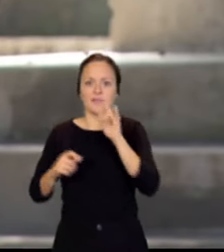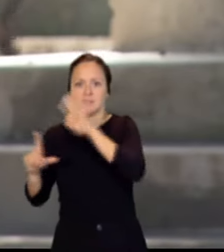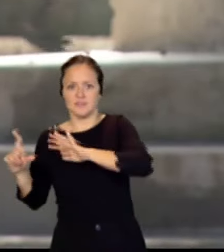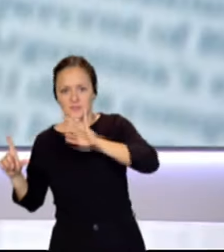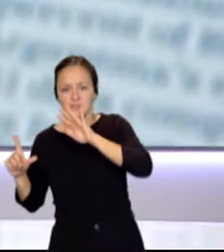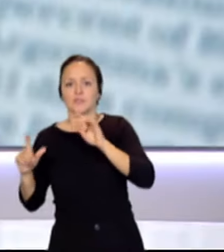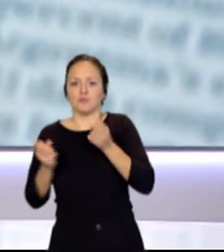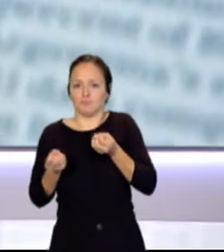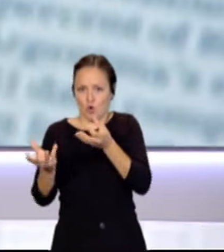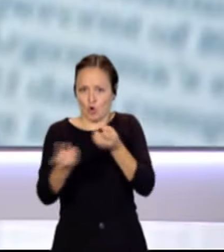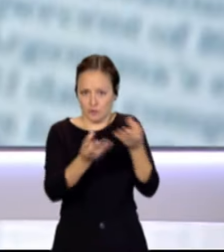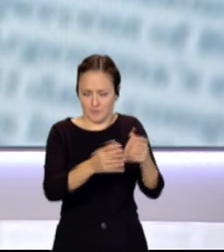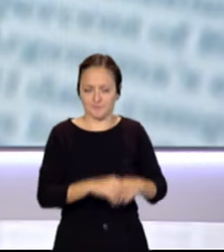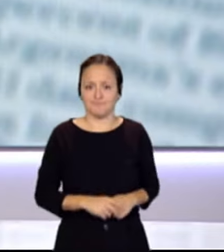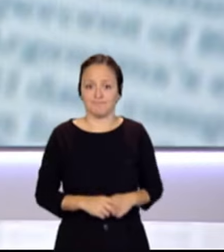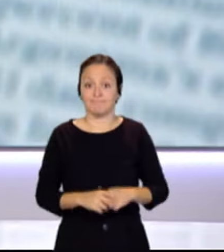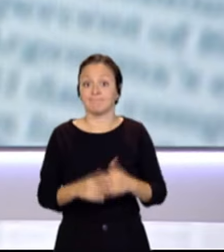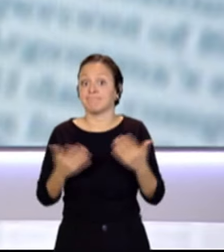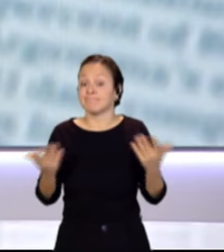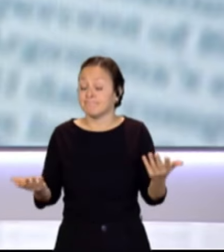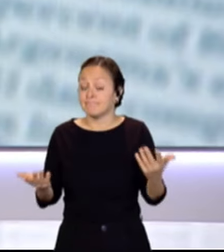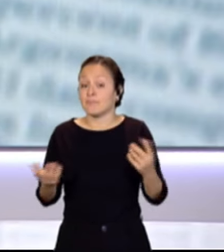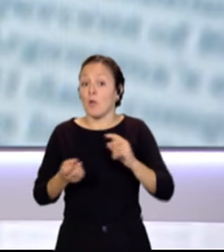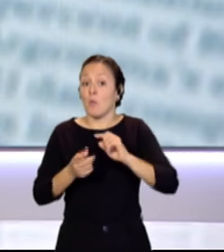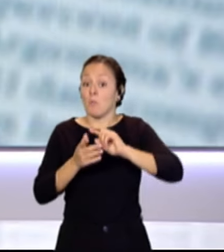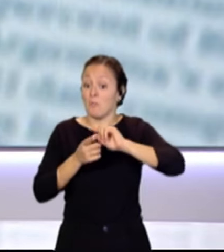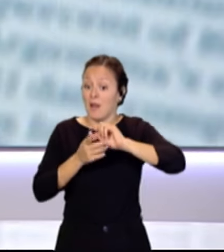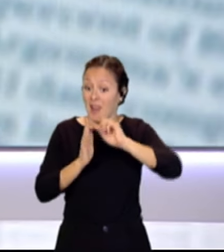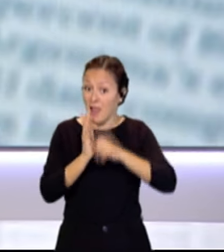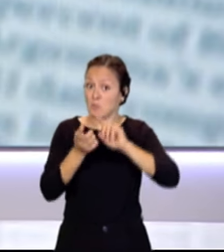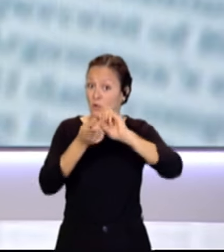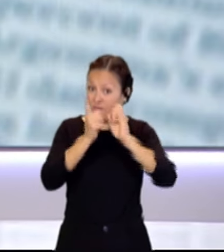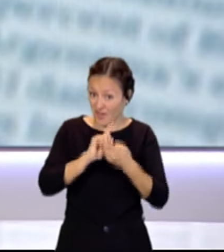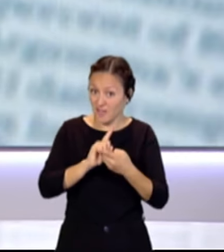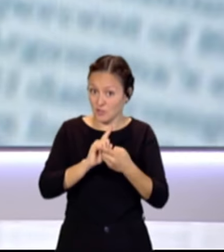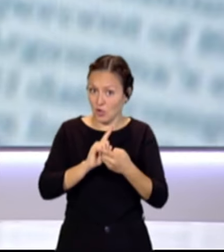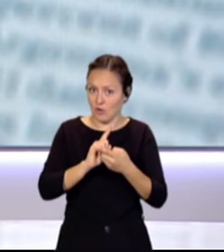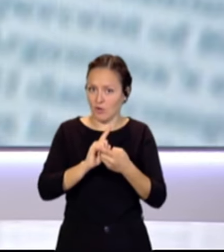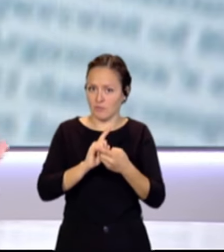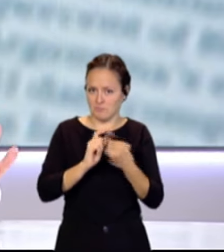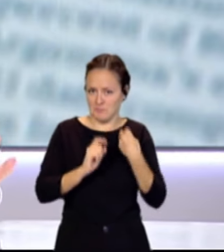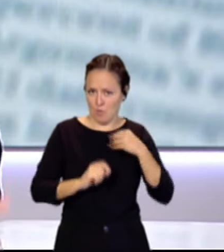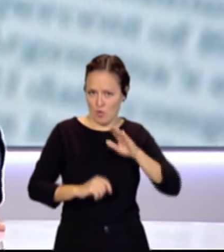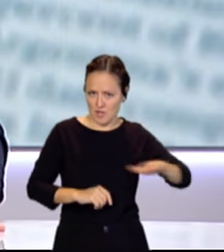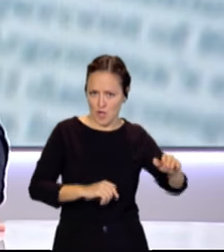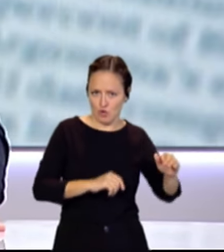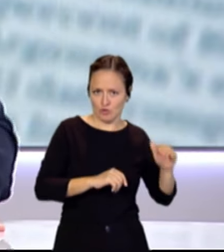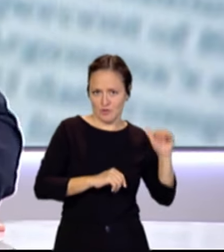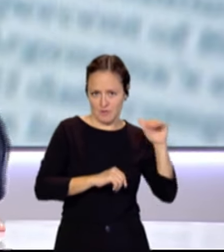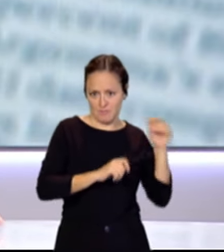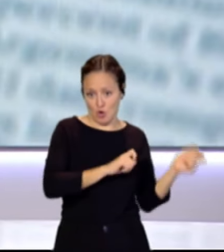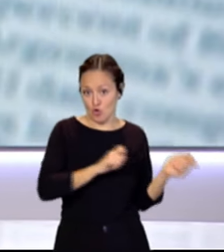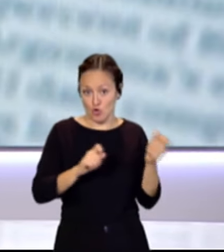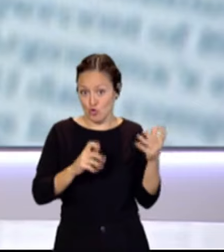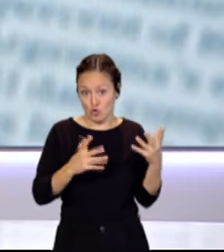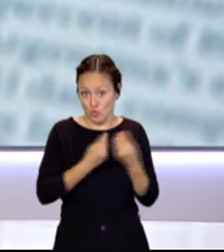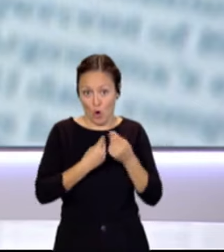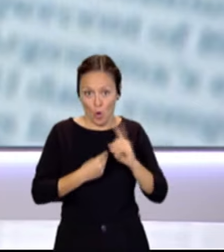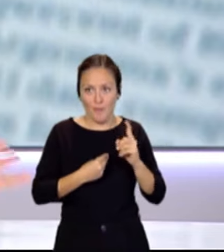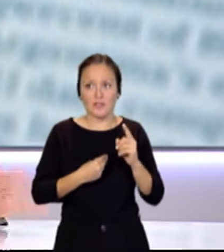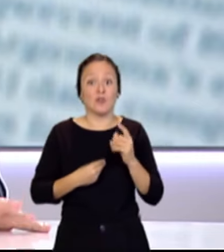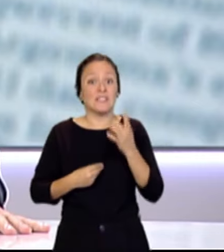estado sin embargo esta modificación legal para el reparto de menores no acompañados no será posible sin el apoyo del PP en el